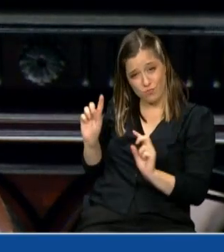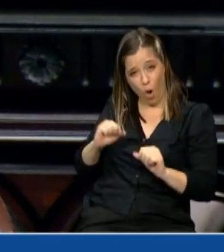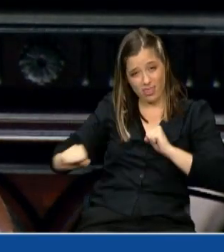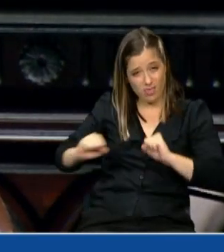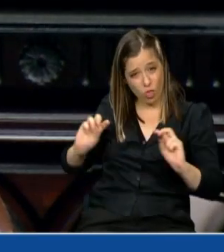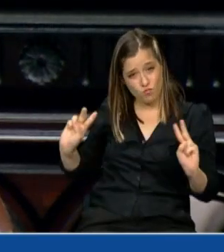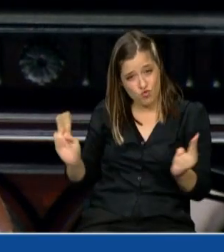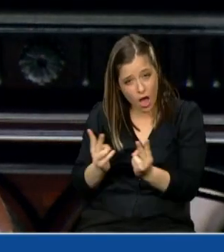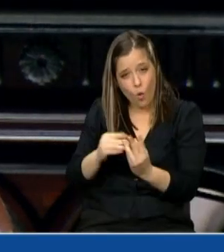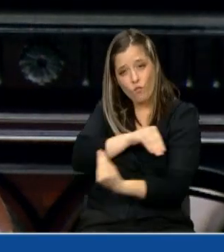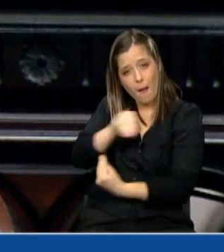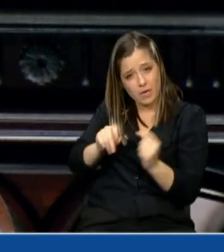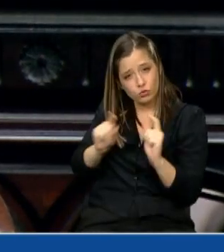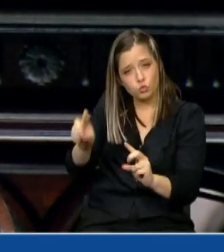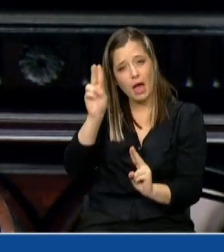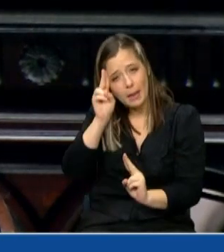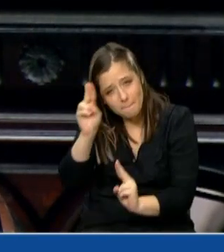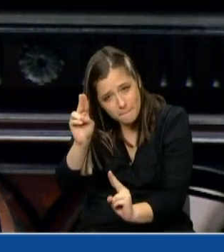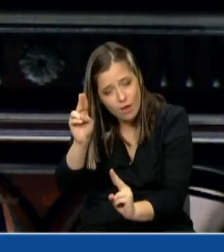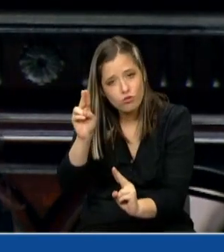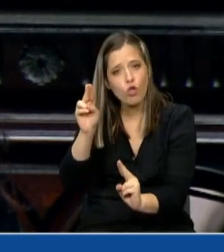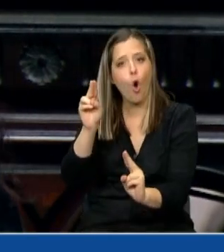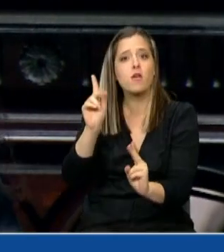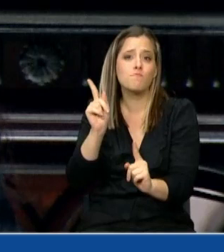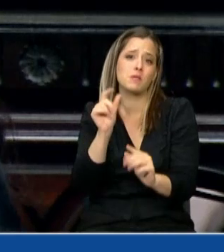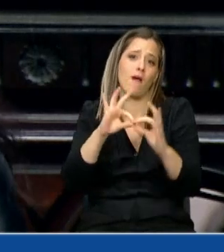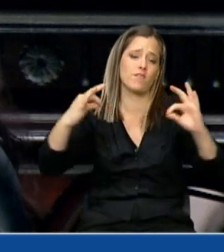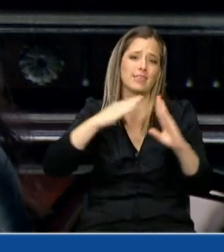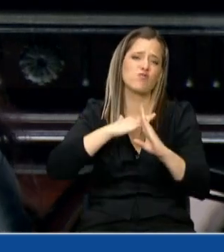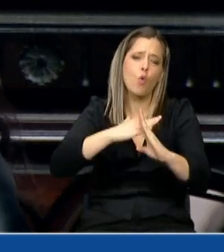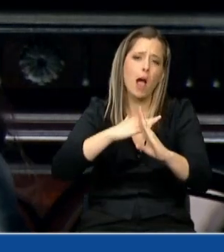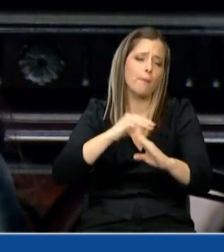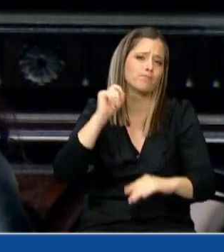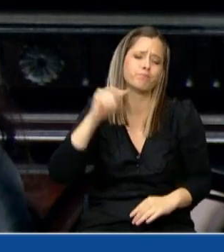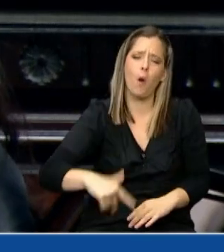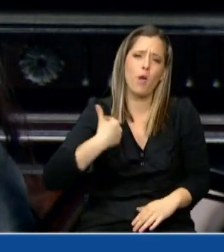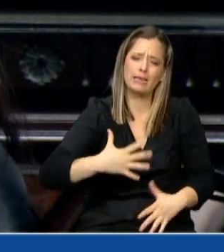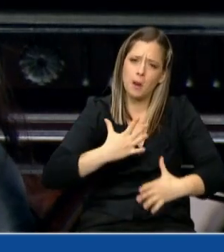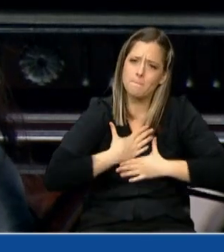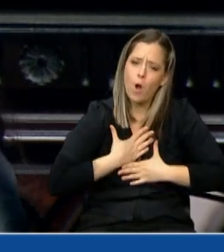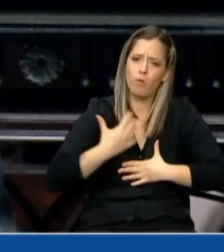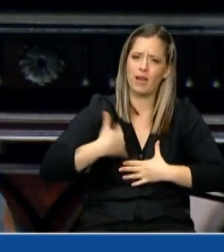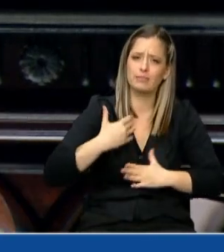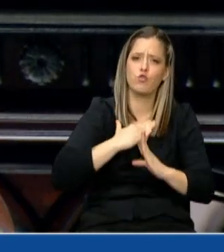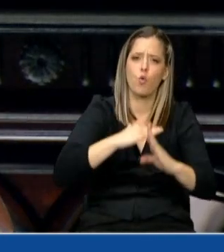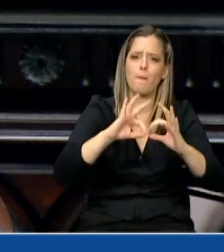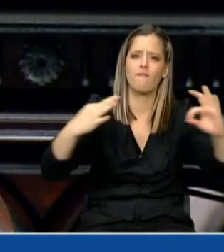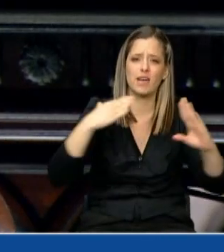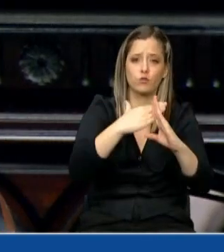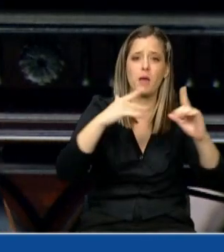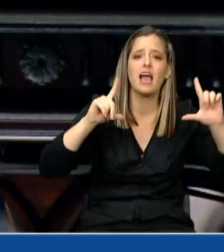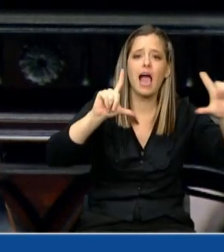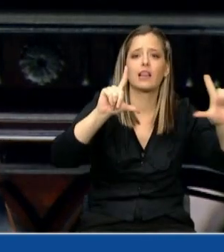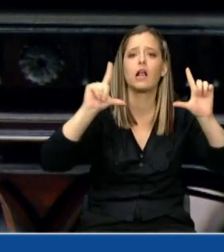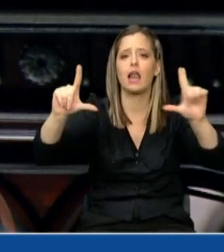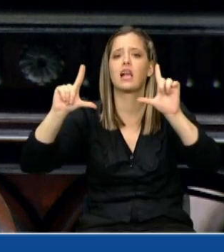a las familias, con el grito de nunca más, tan argentino, tan nuestro de todos, que veo ahí en los carteles